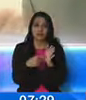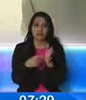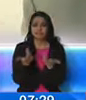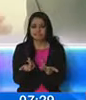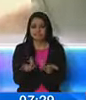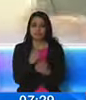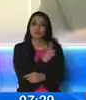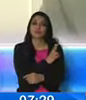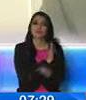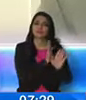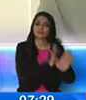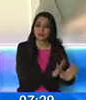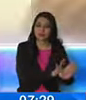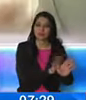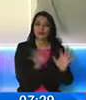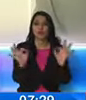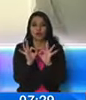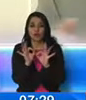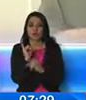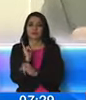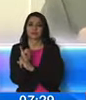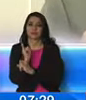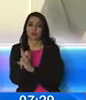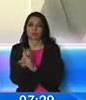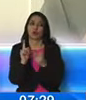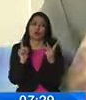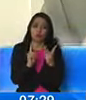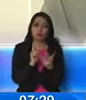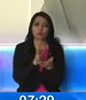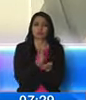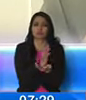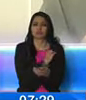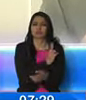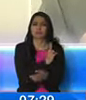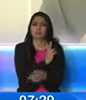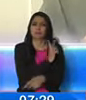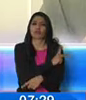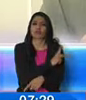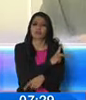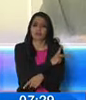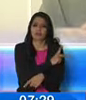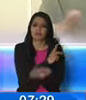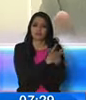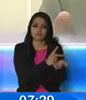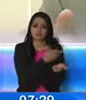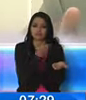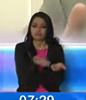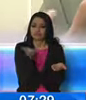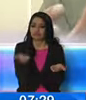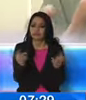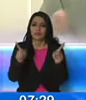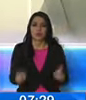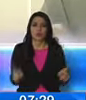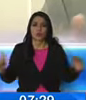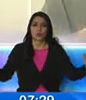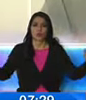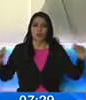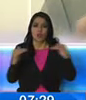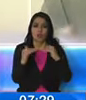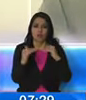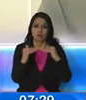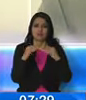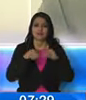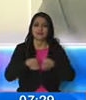una universidad, escuela politécnica, y los institutos técnicos y tecnológicos debería ser